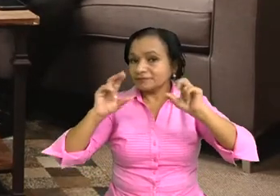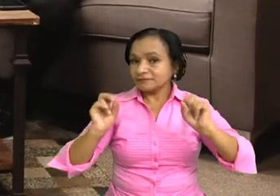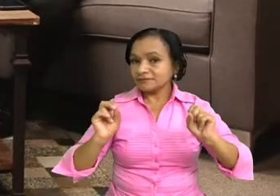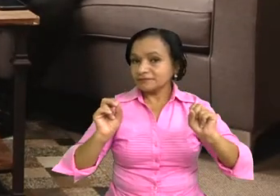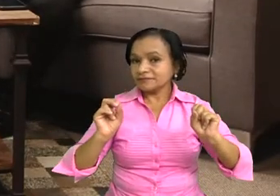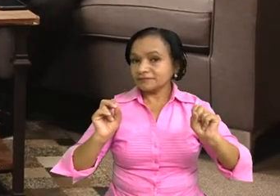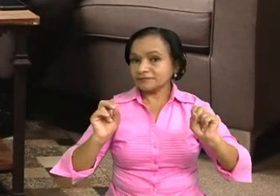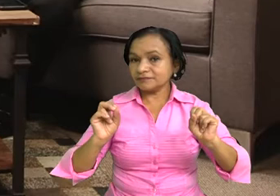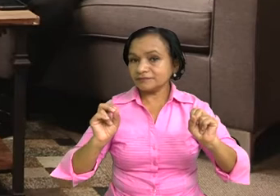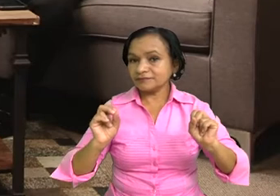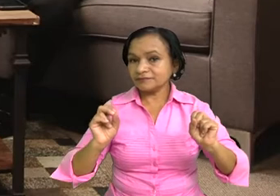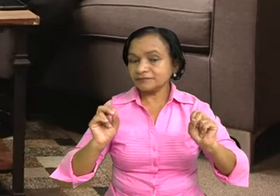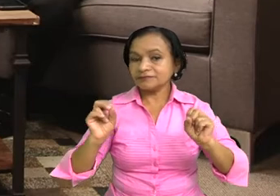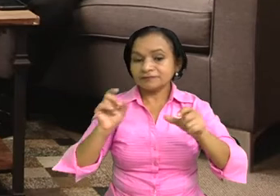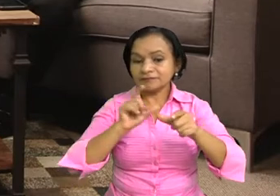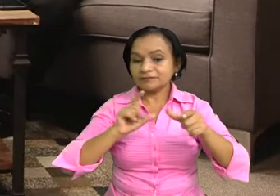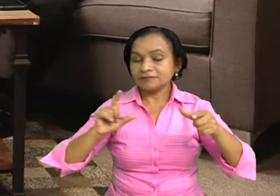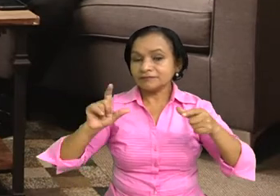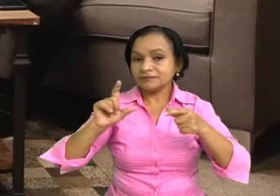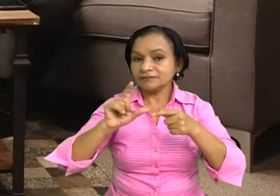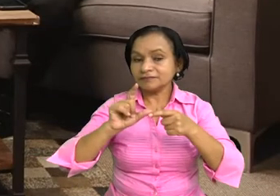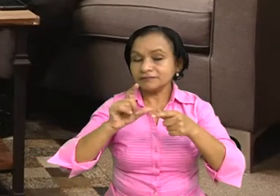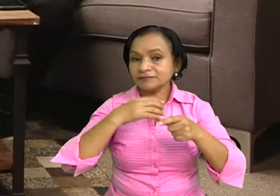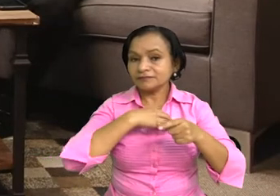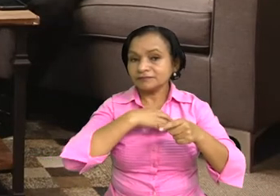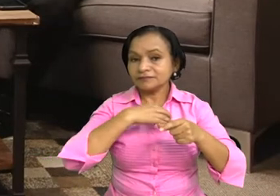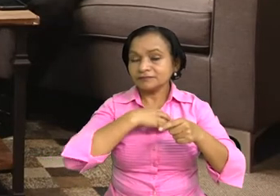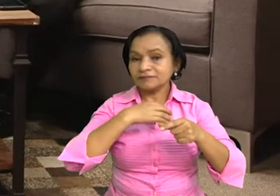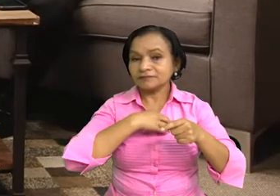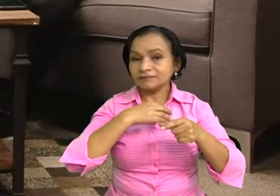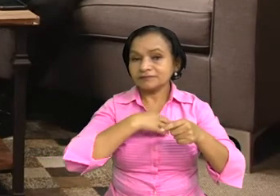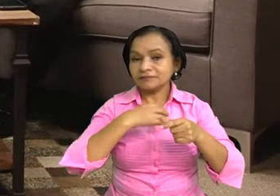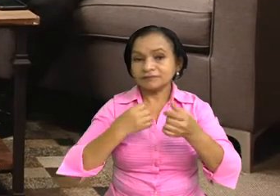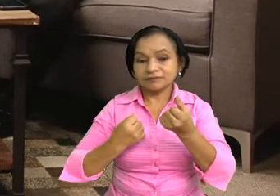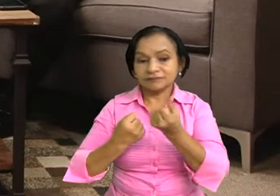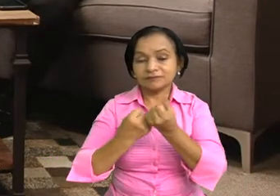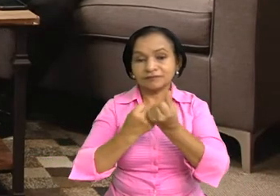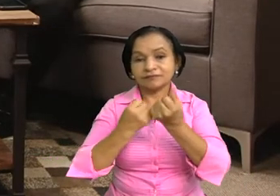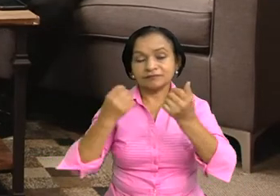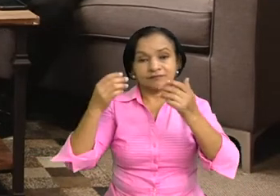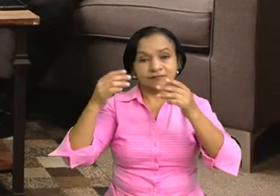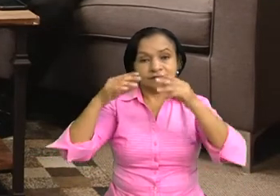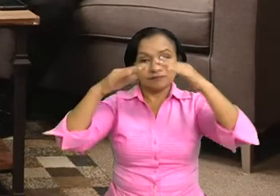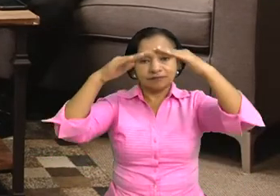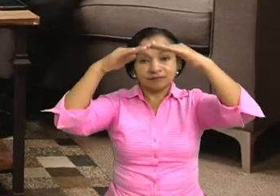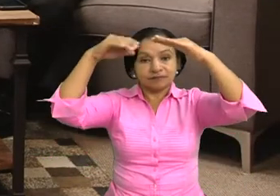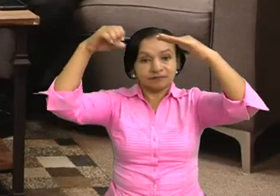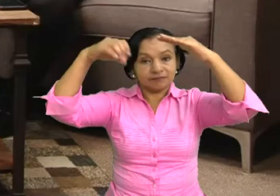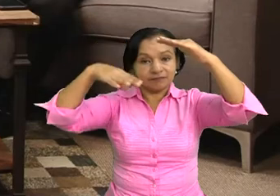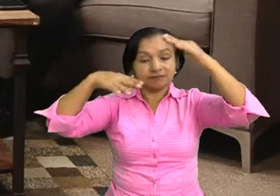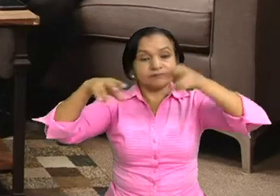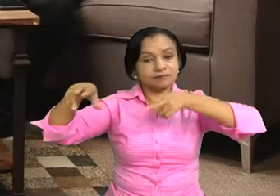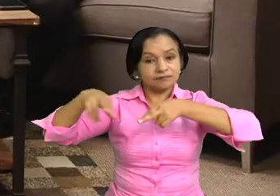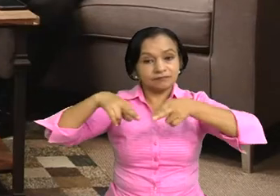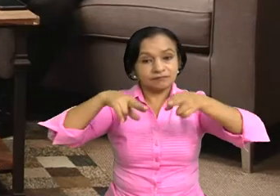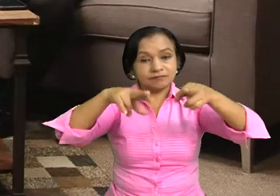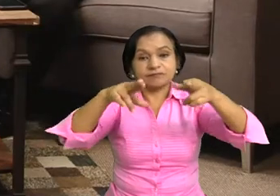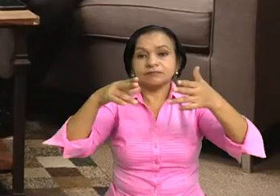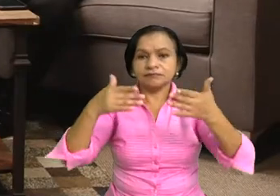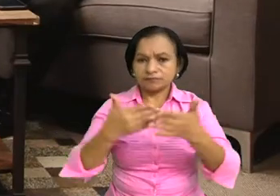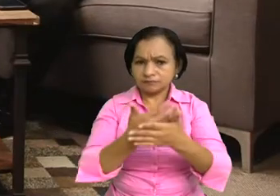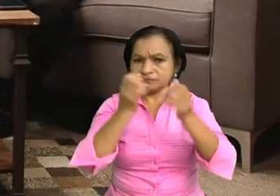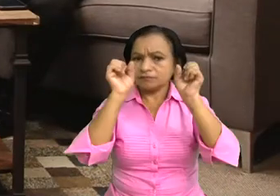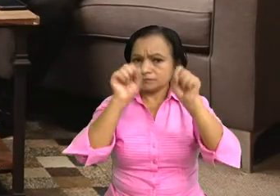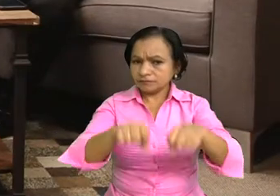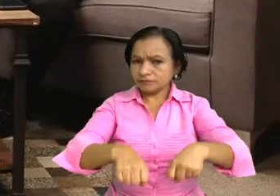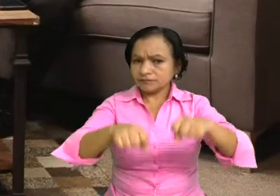grandes lagunas para la producción de energía hidroeléctrica. Ahora podemos